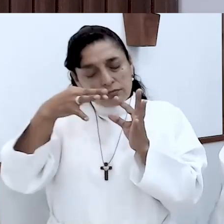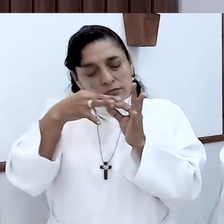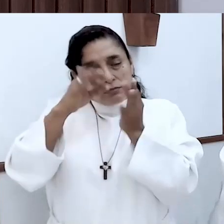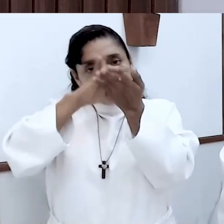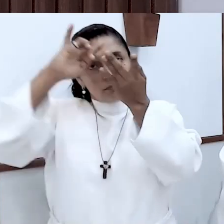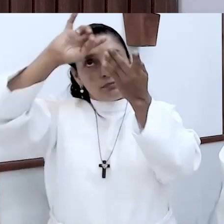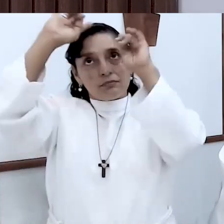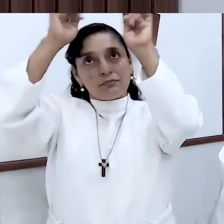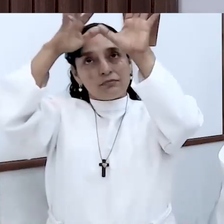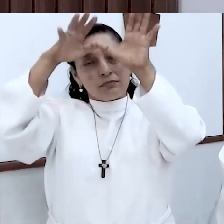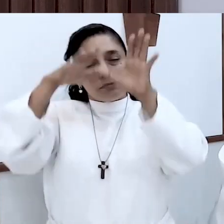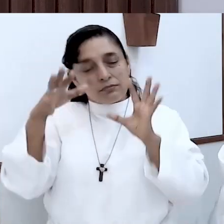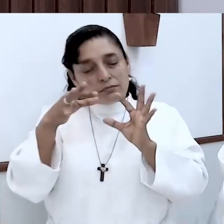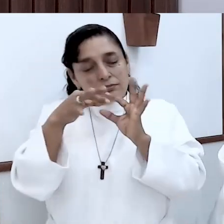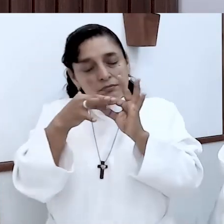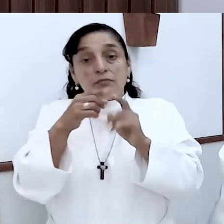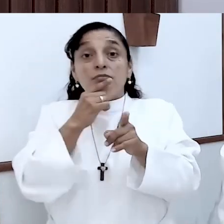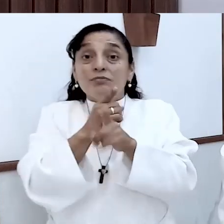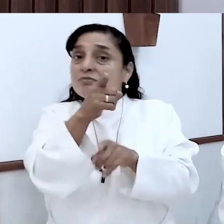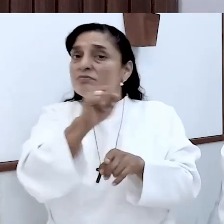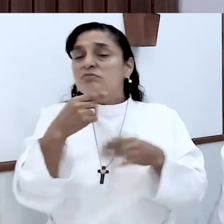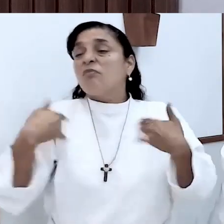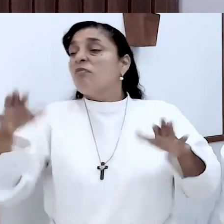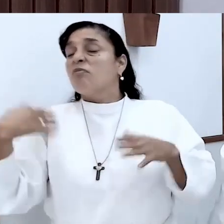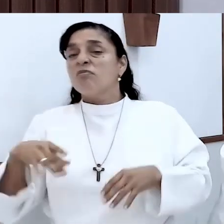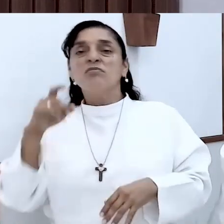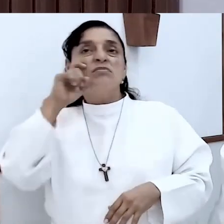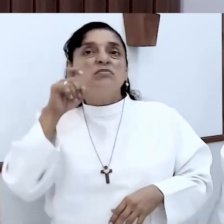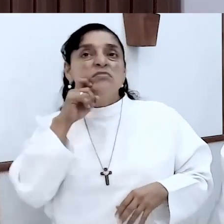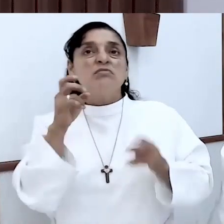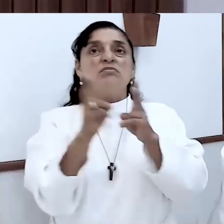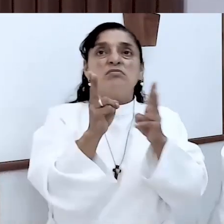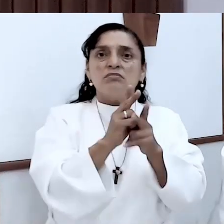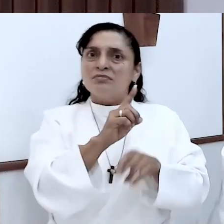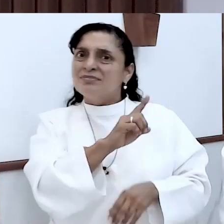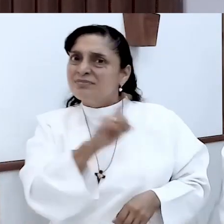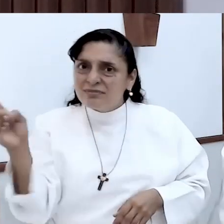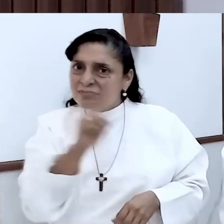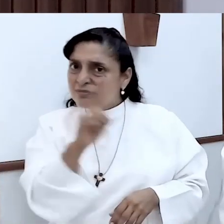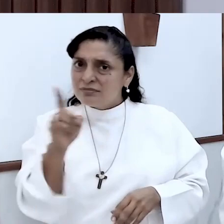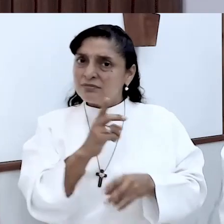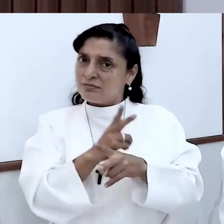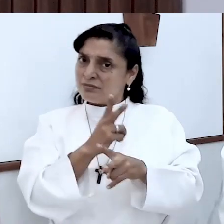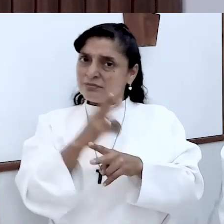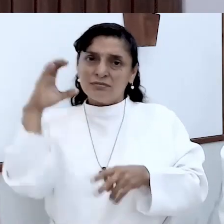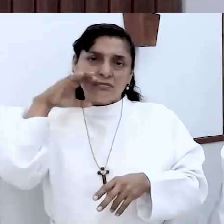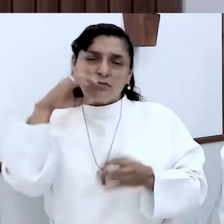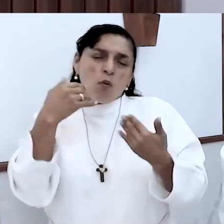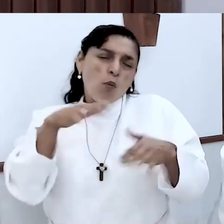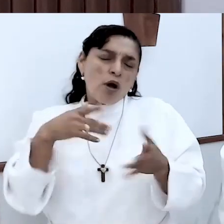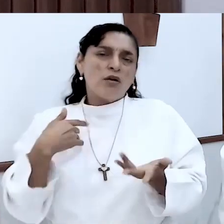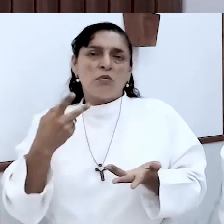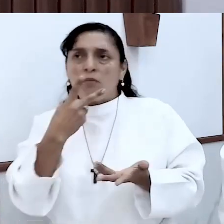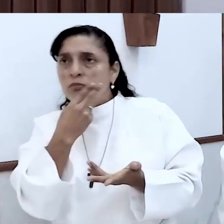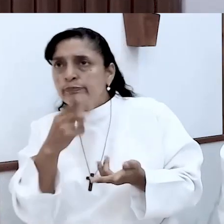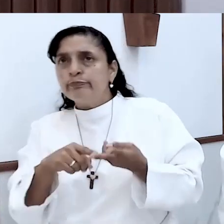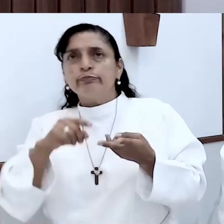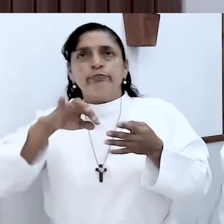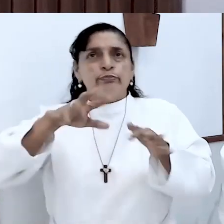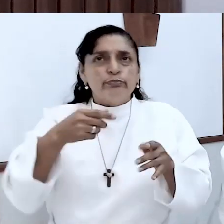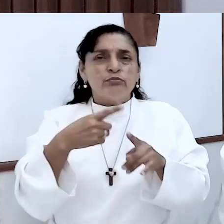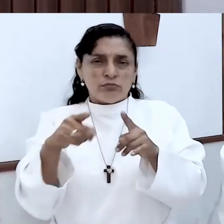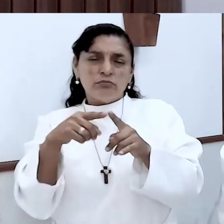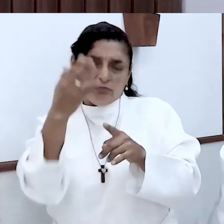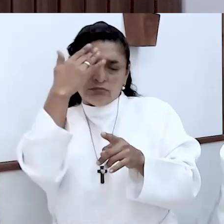él. Huyan, por lo tanto, de la fornicación. Cualquier otro pecado que cometa una persona